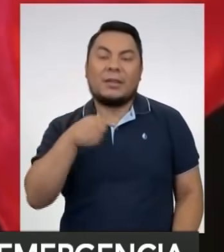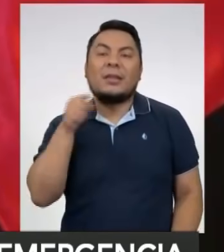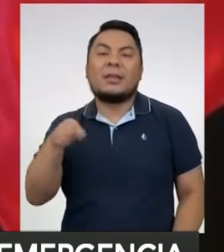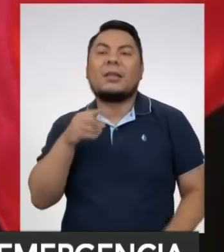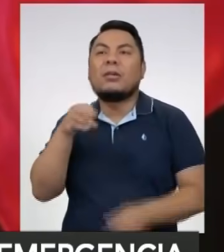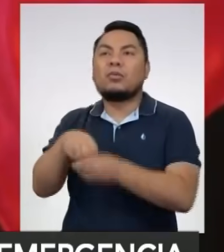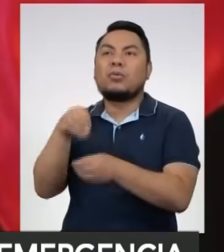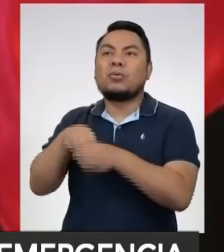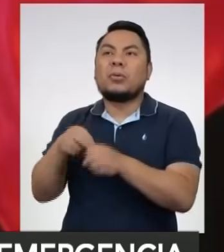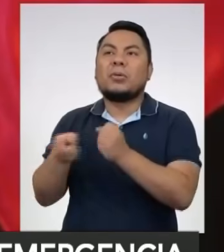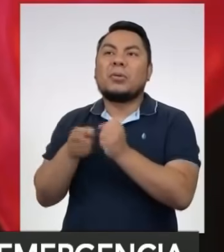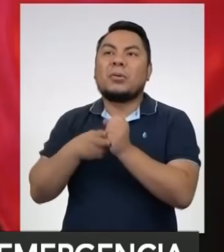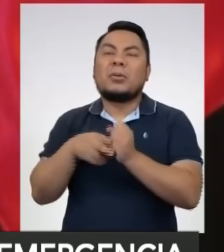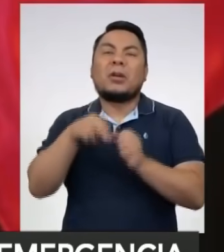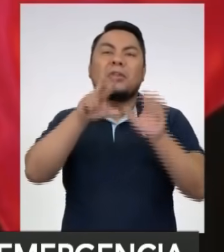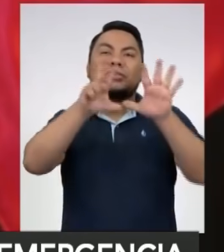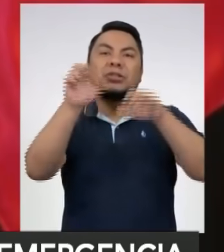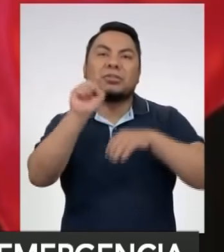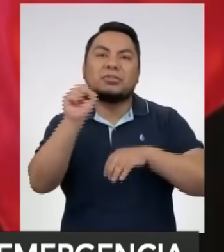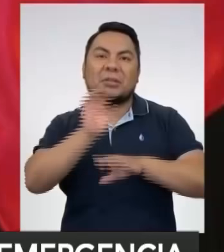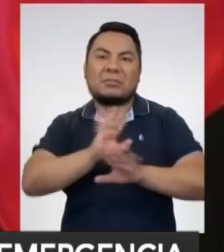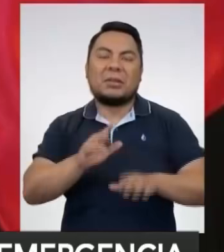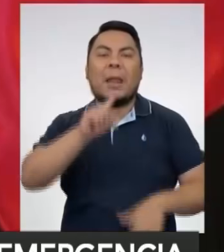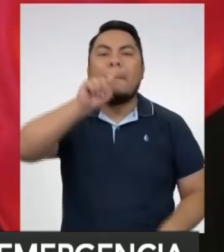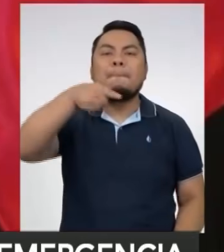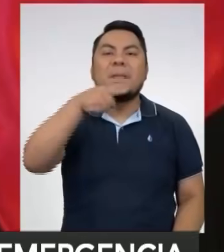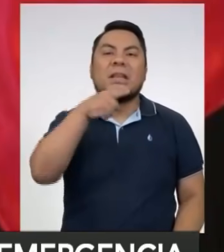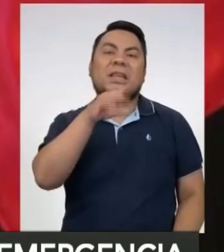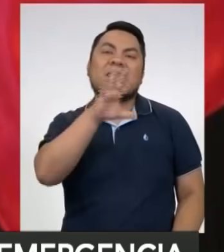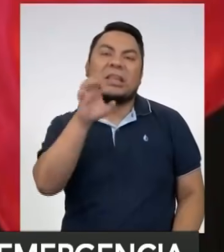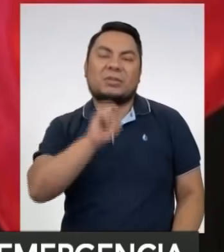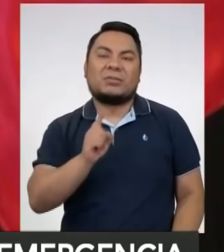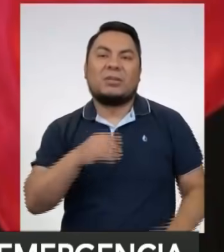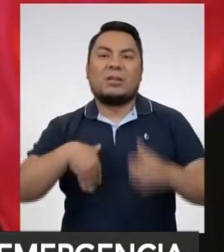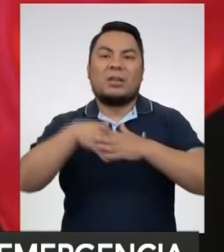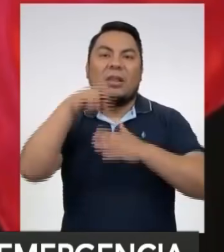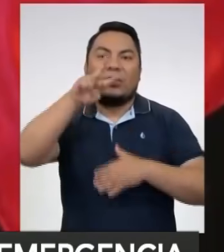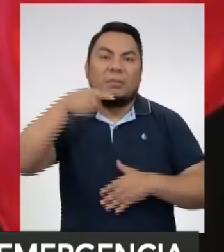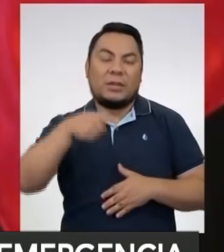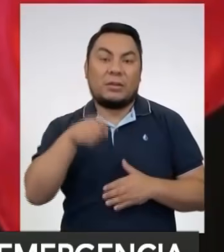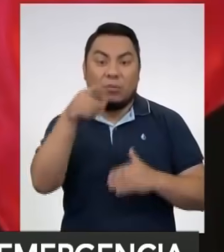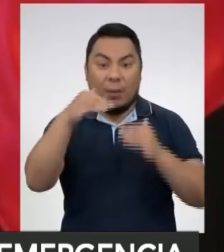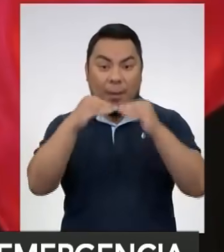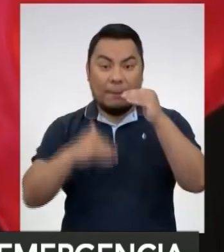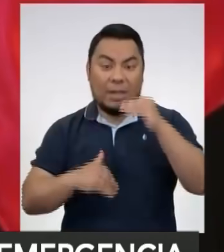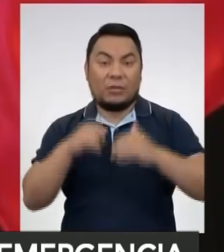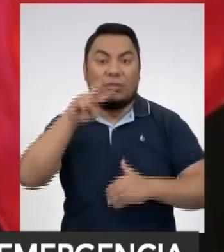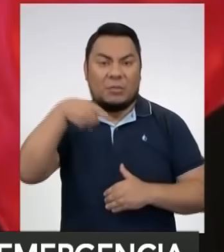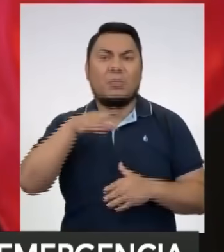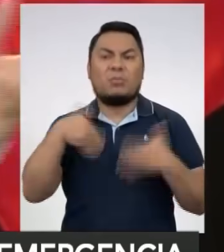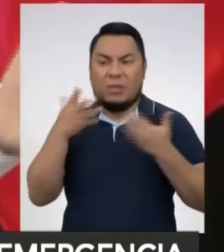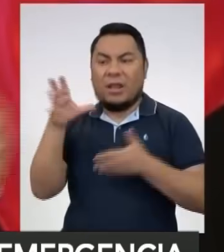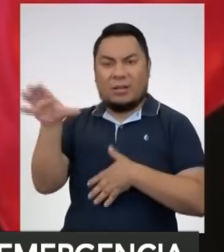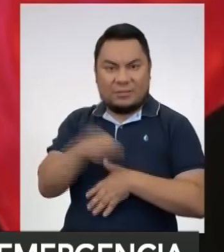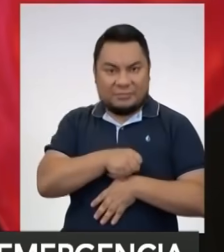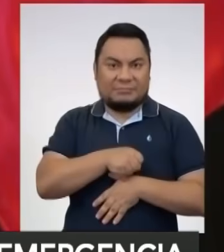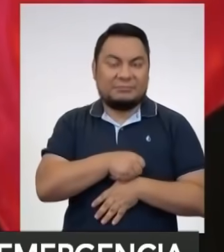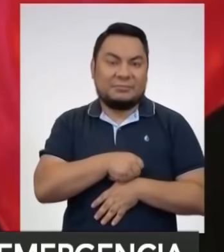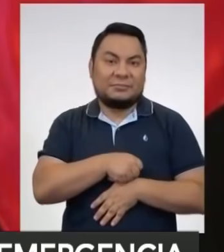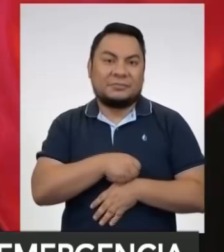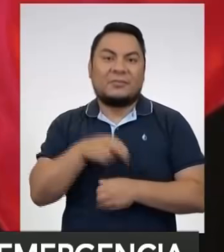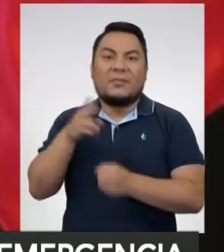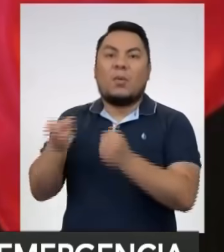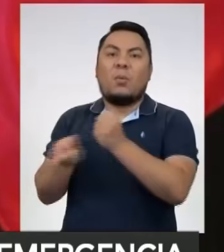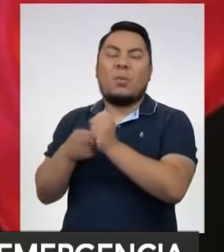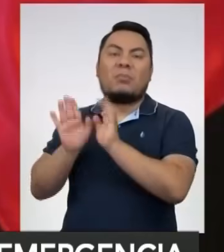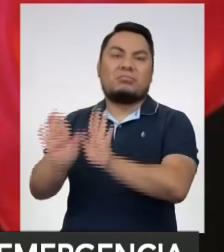800 soles, 1.000 soles, 1.200, 1.500, 1.900, 2.000. Si tienes menos de 2.000, puedes retirar. Y lo que hemos hoy